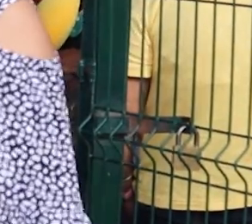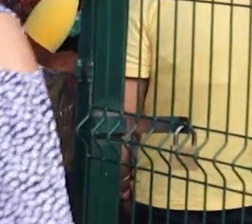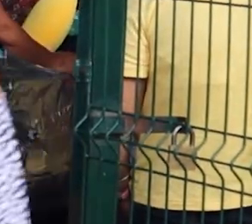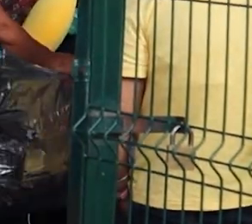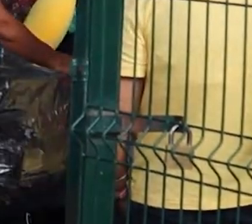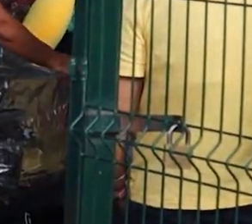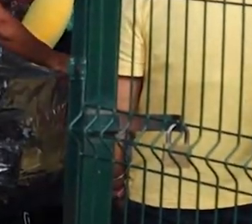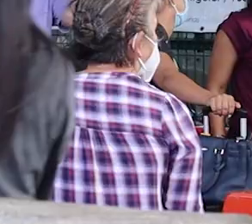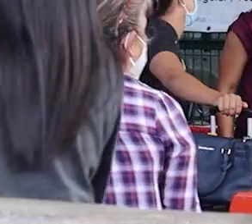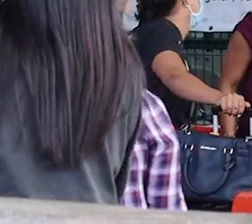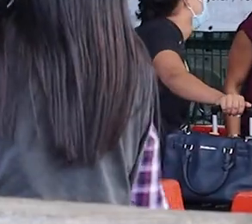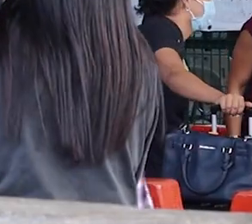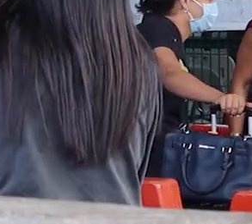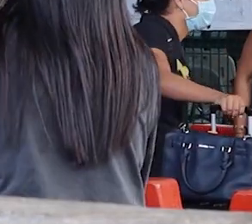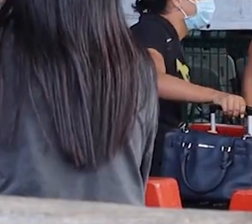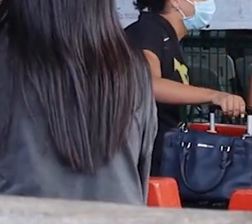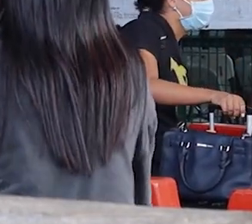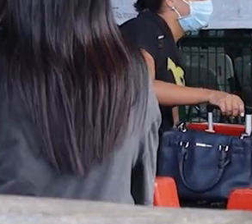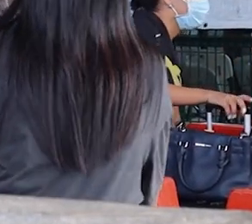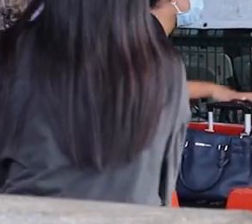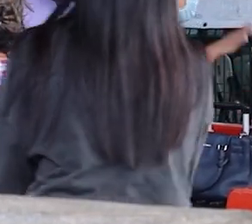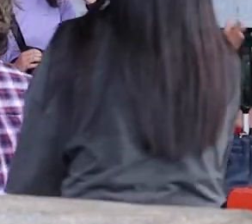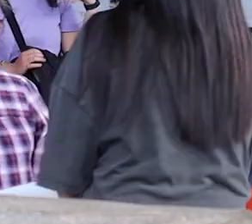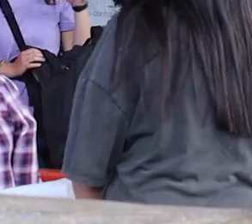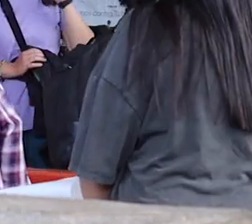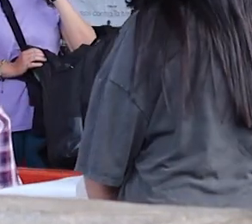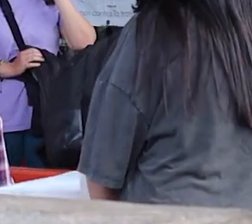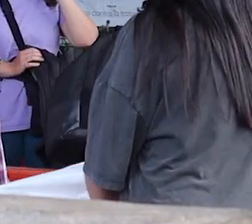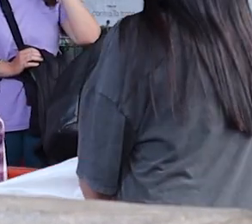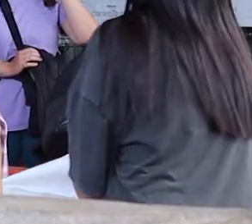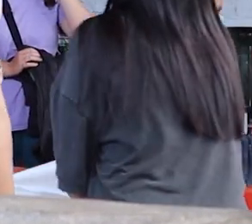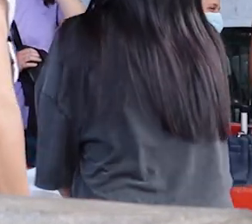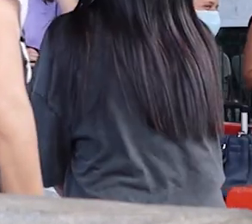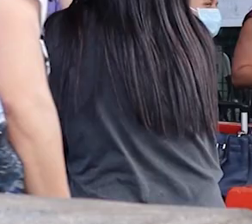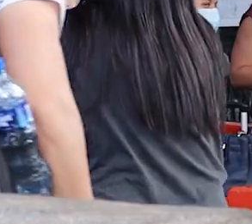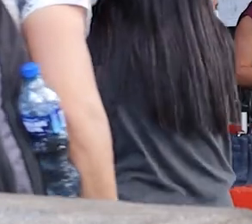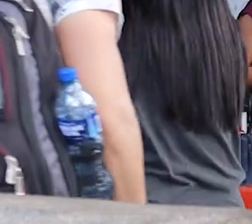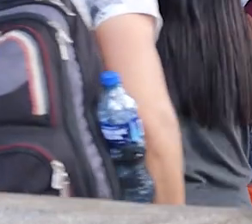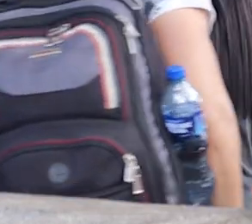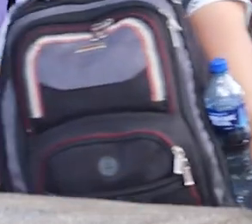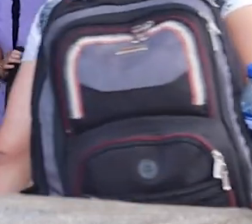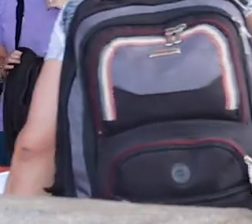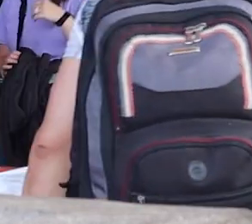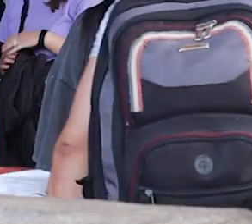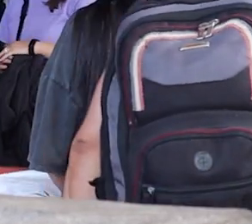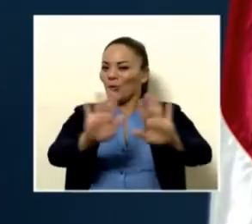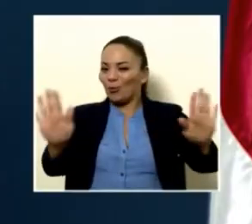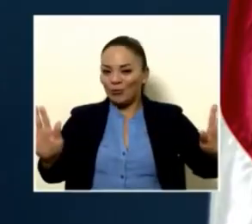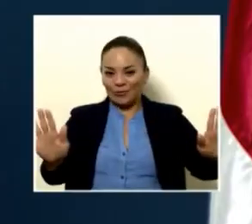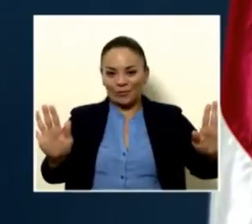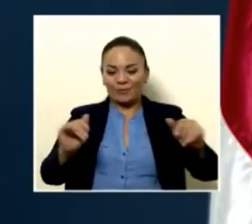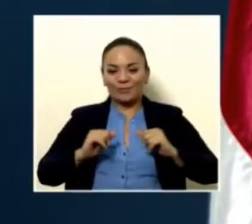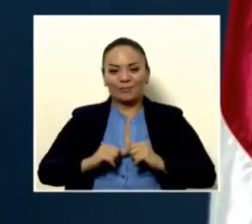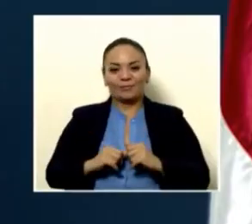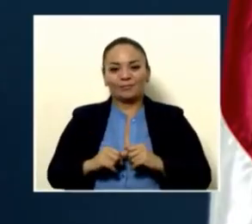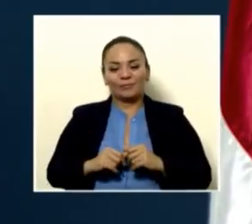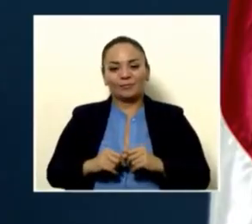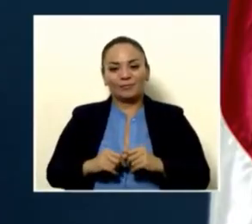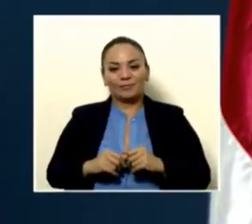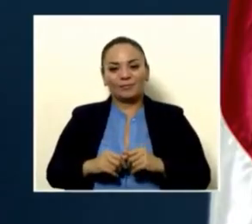cumplir varios requisitos los solicitantes de Refugio tampoco podrán salir del país estamos gastando